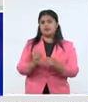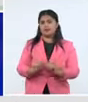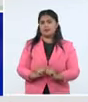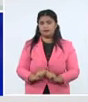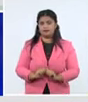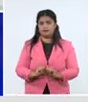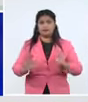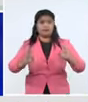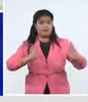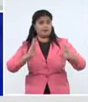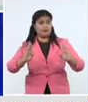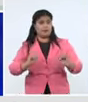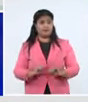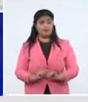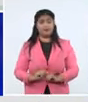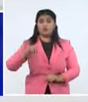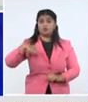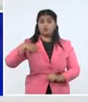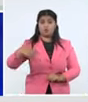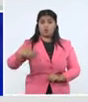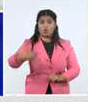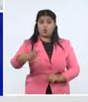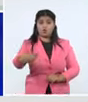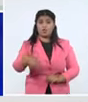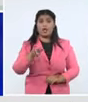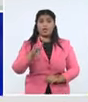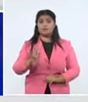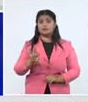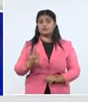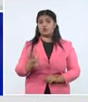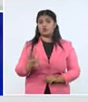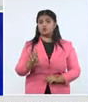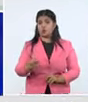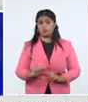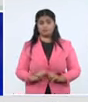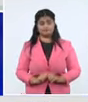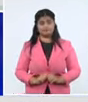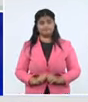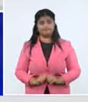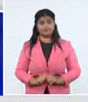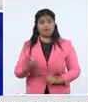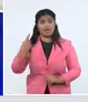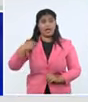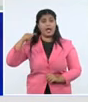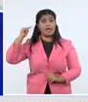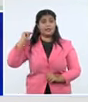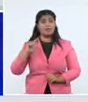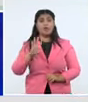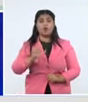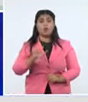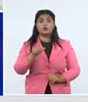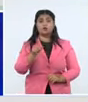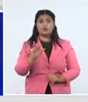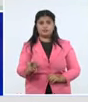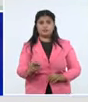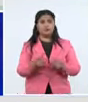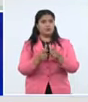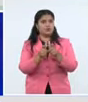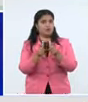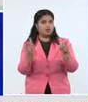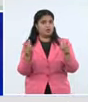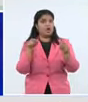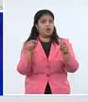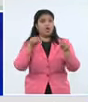diarios, alto, aunque incluso inferior al del día de ayer, que era 317. Hoy